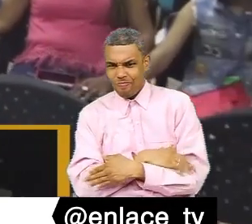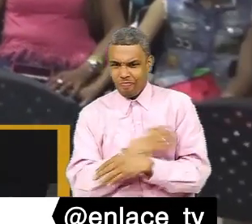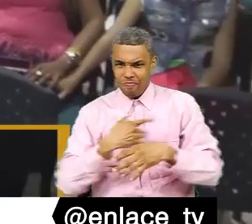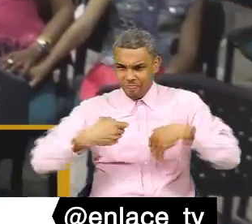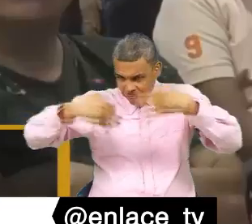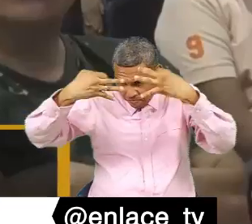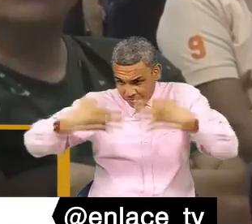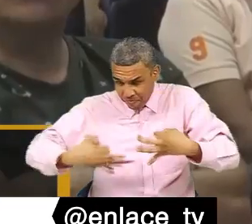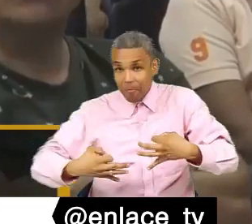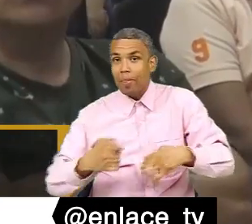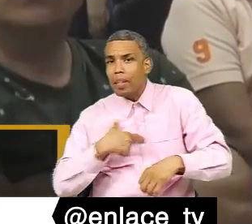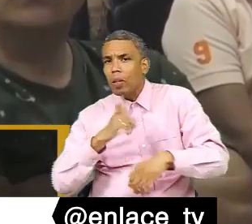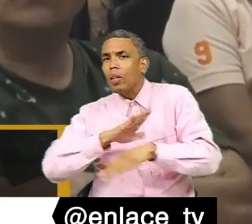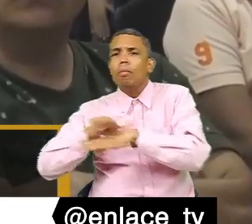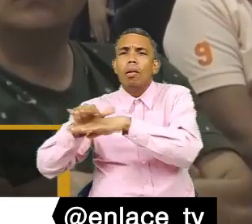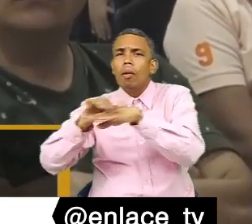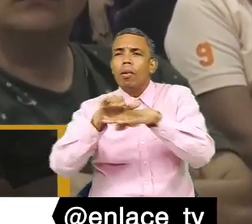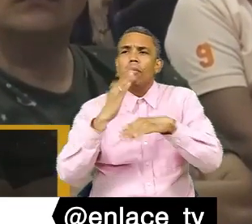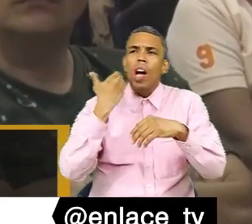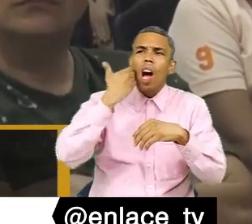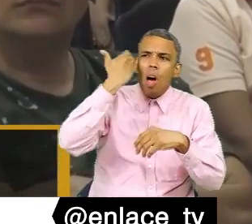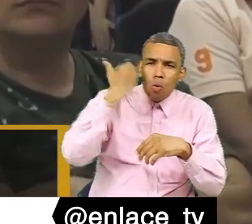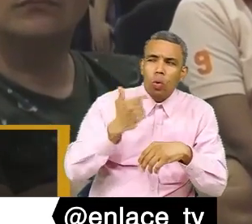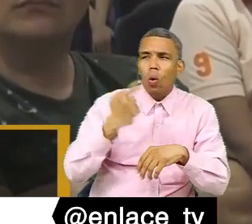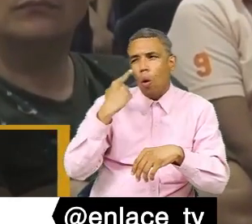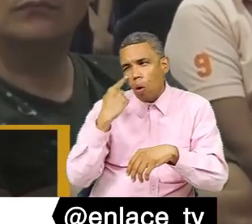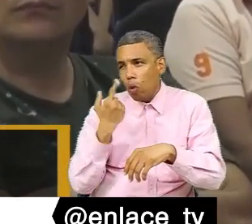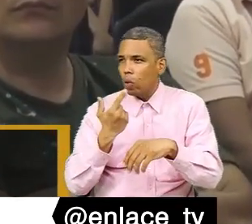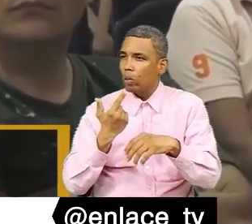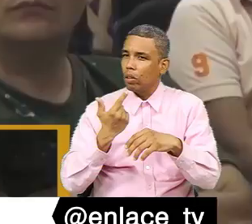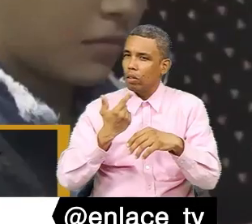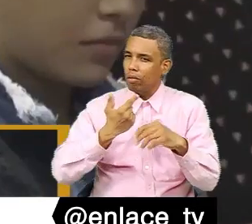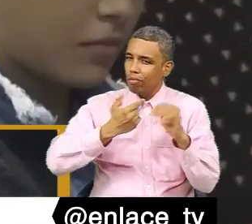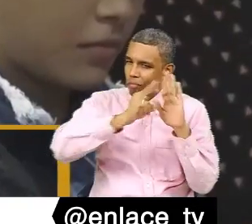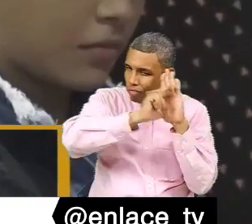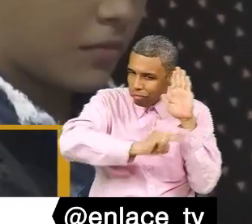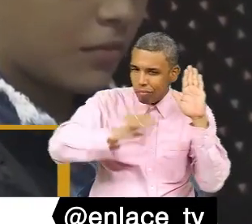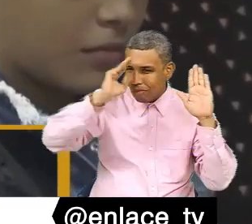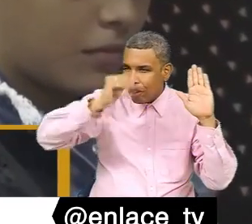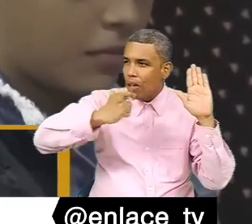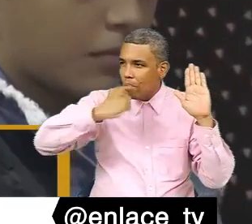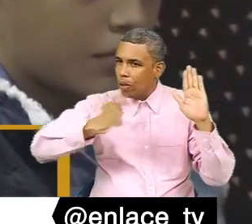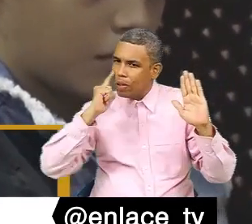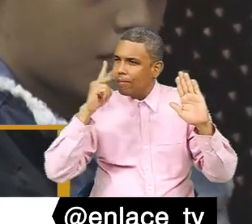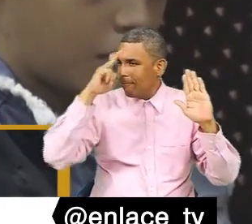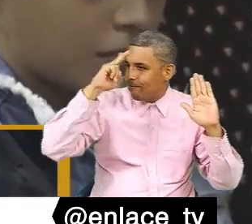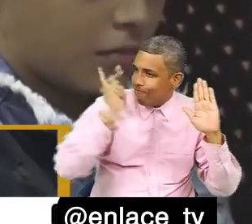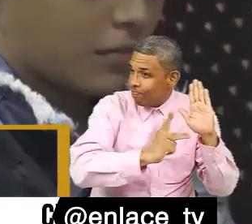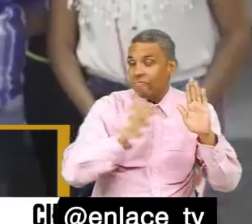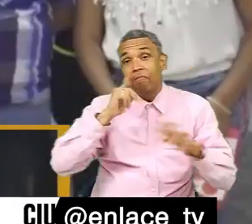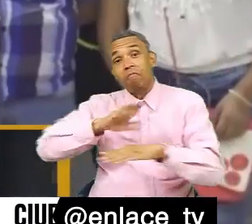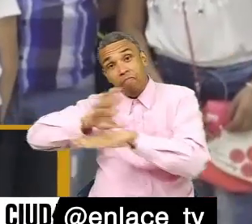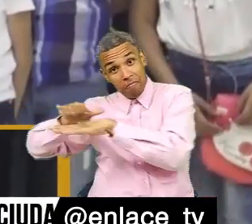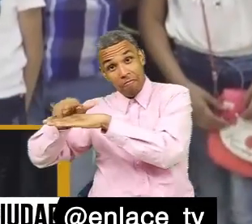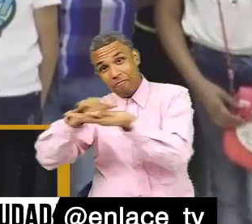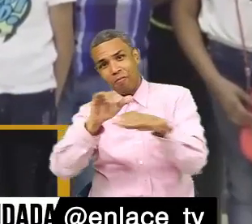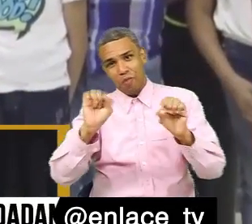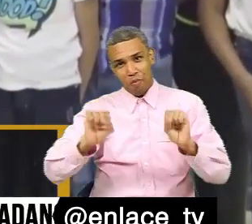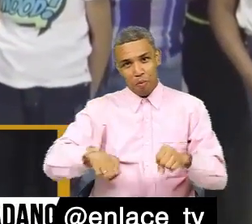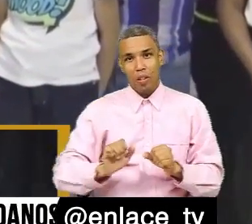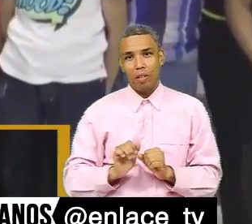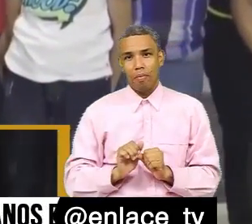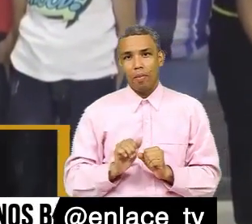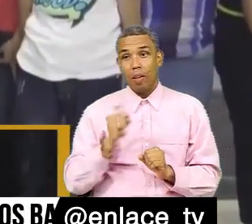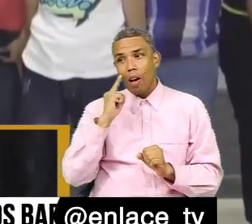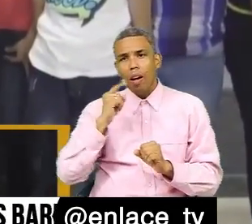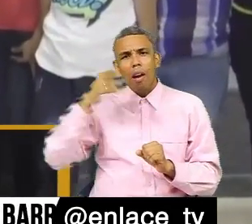respeto para enseñar el cuidado y la importancia de la vida y lograrán con su inocencia ser promotores de que el trabajo como agente de tránsito es